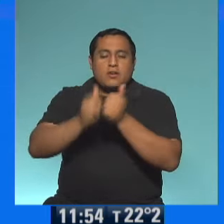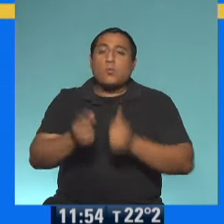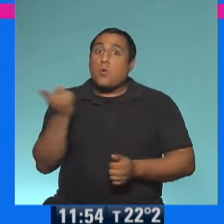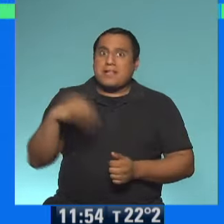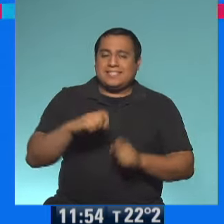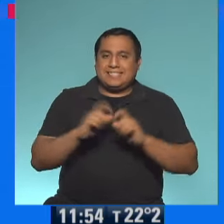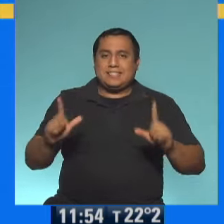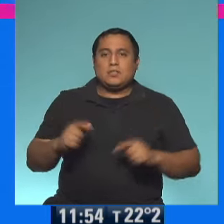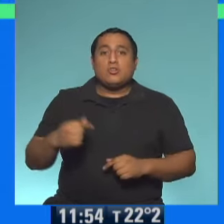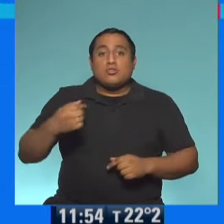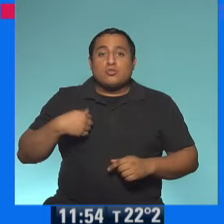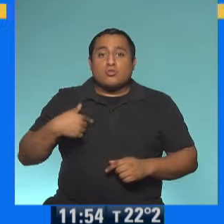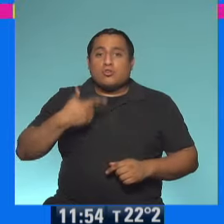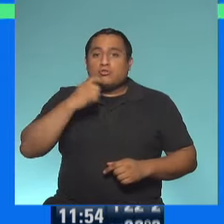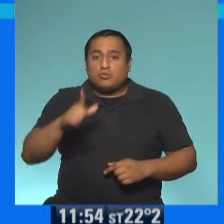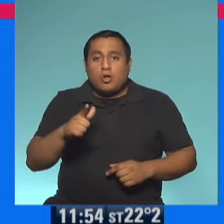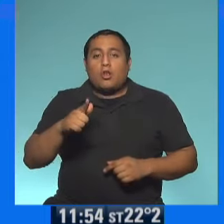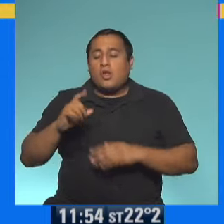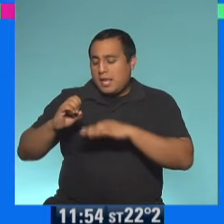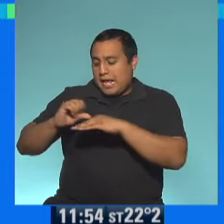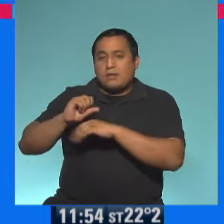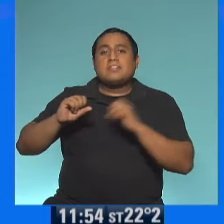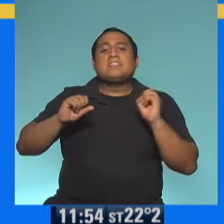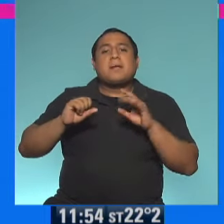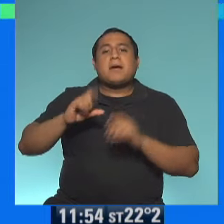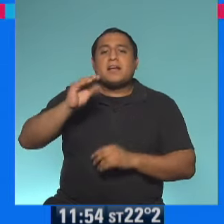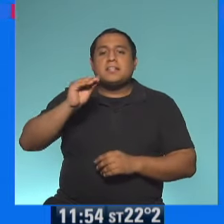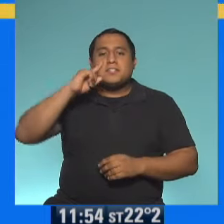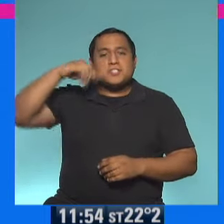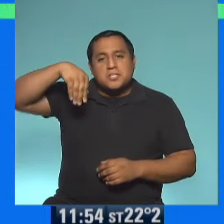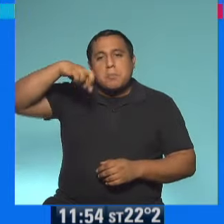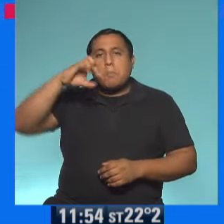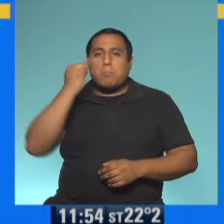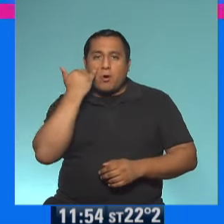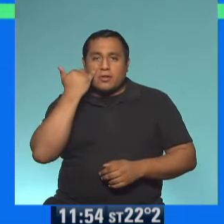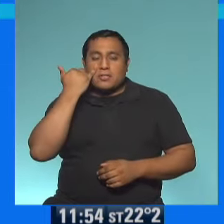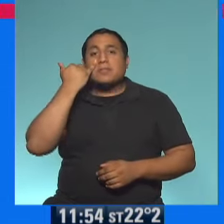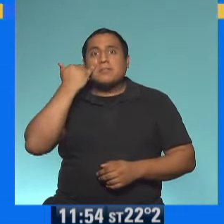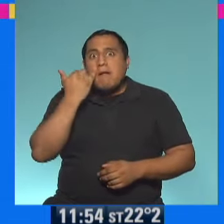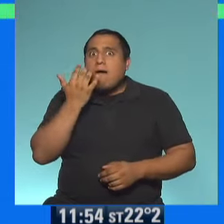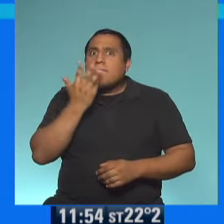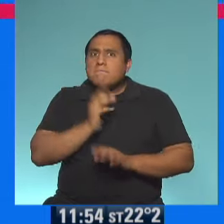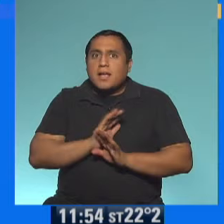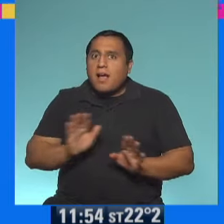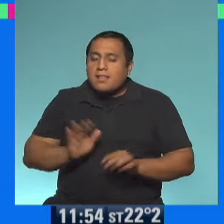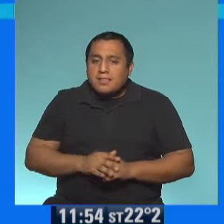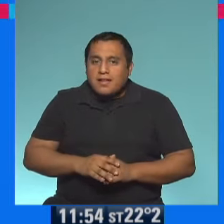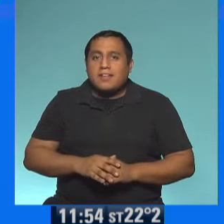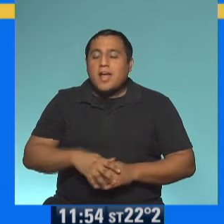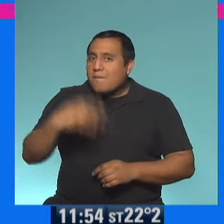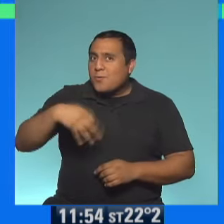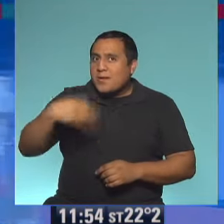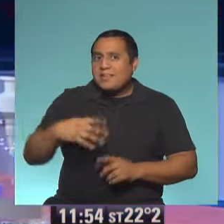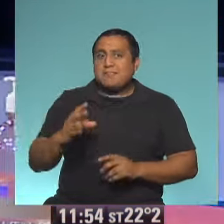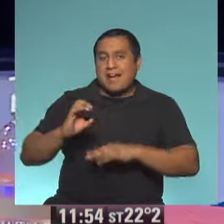más. Soy Sol y mi caracol se llama Chimpoy. Chimpoy. Me encanta, Sol, buenísimo.